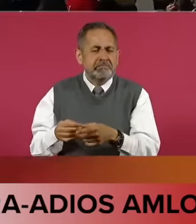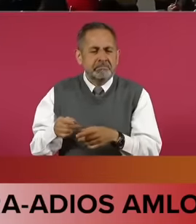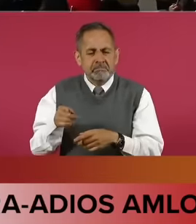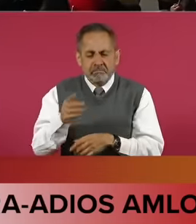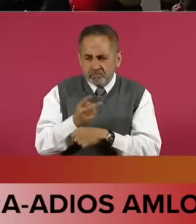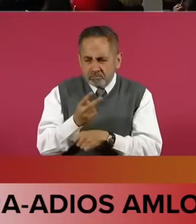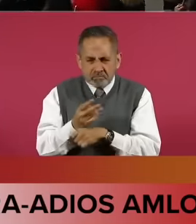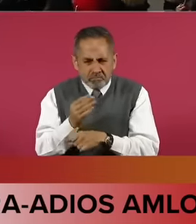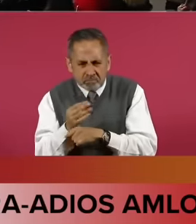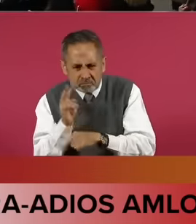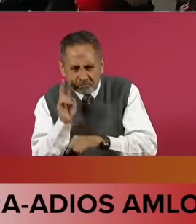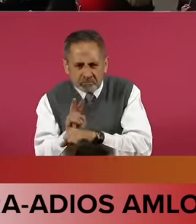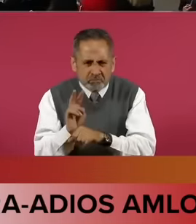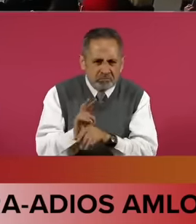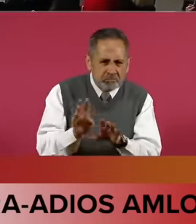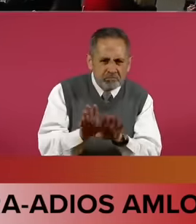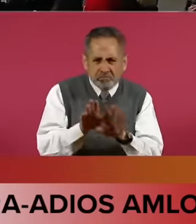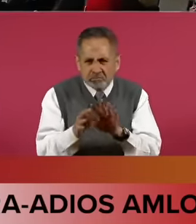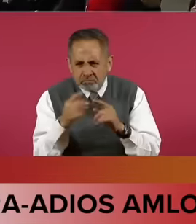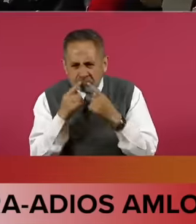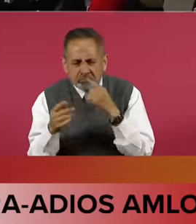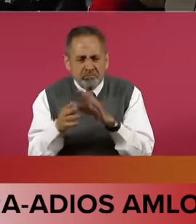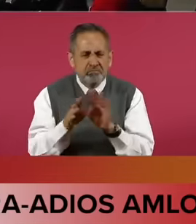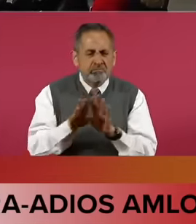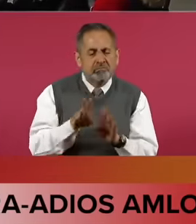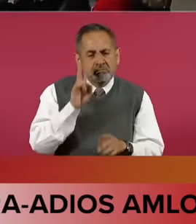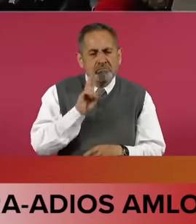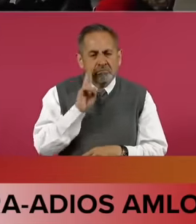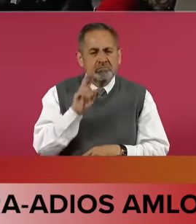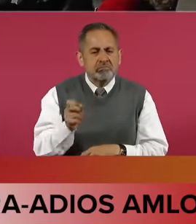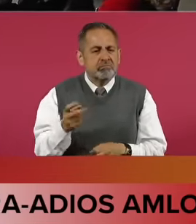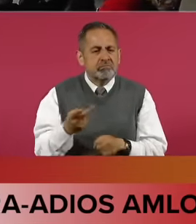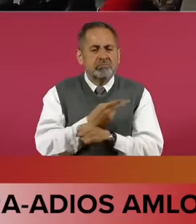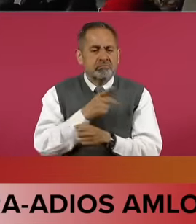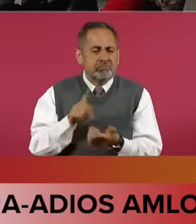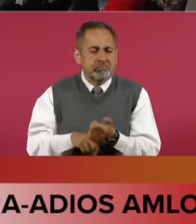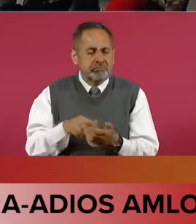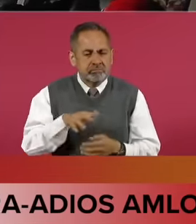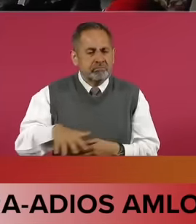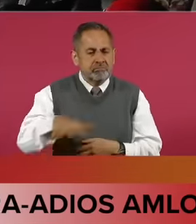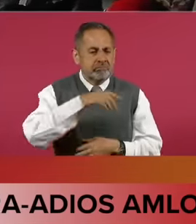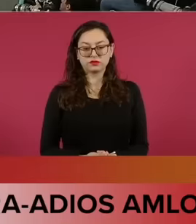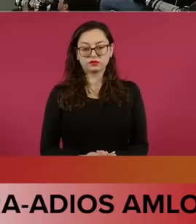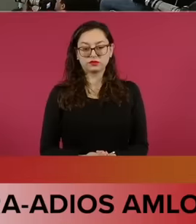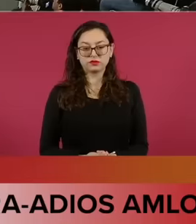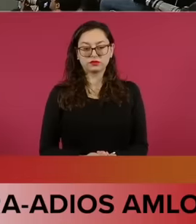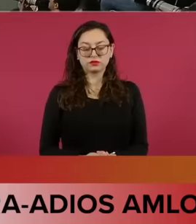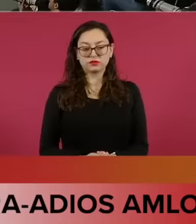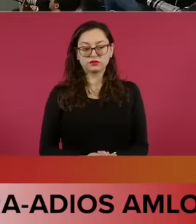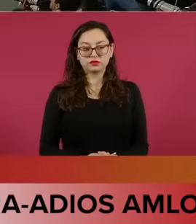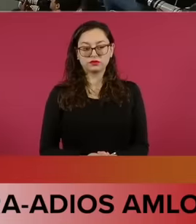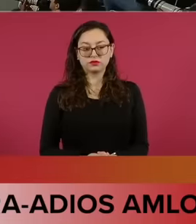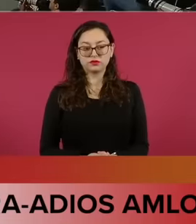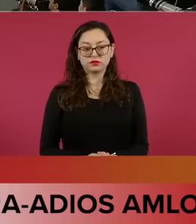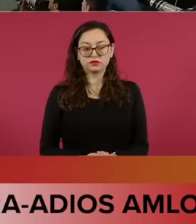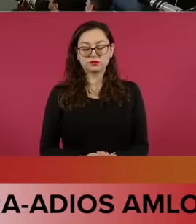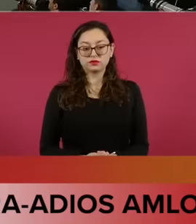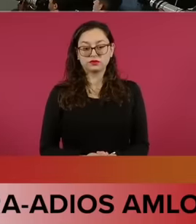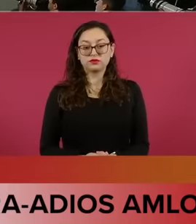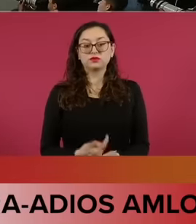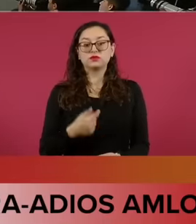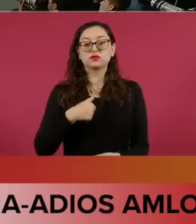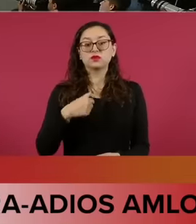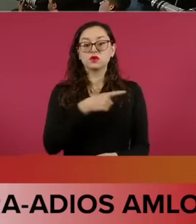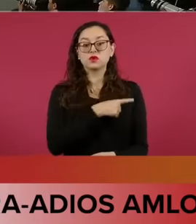monitoreando, pendiente de todo lo que está sucediendo en Guerrero. Yo tengo que